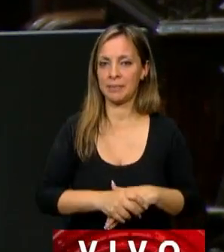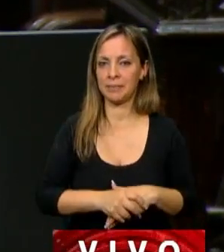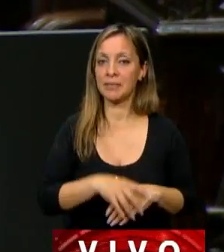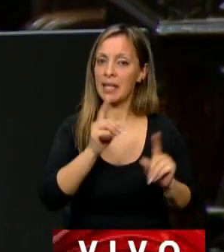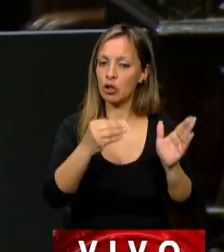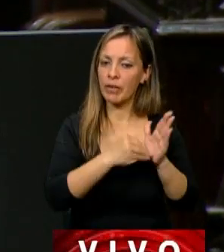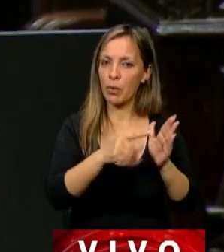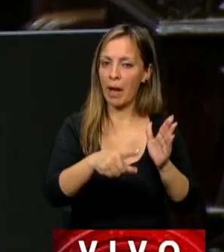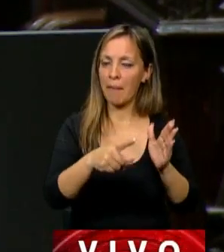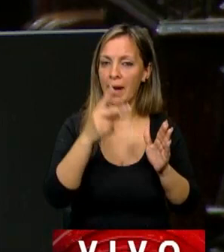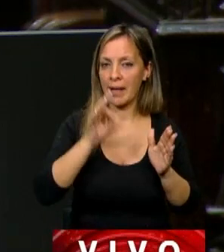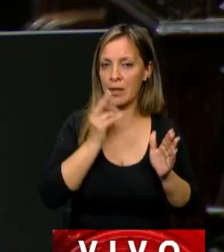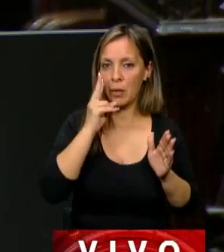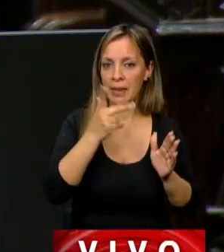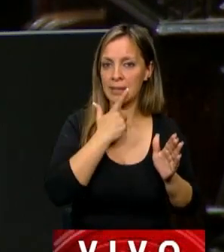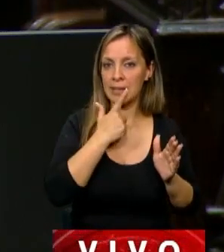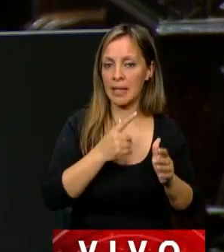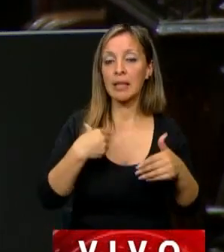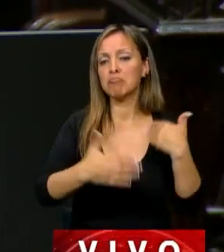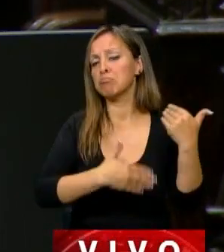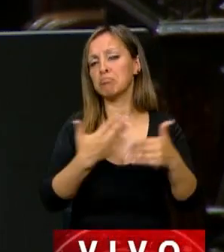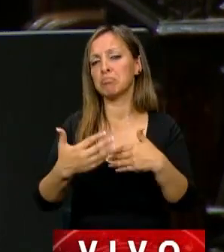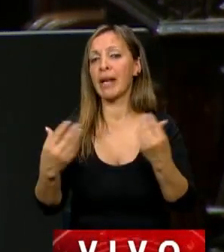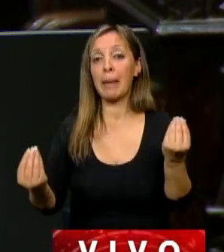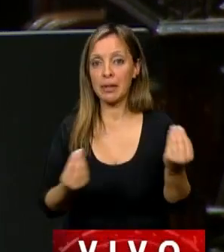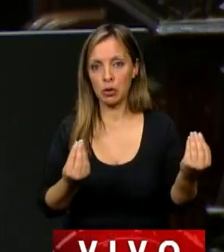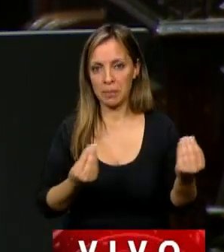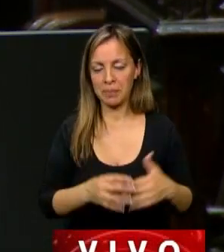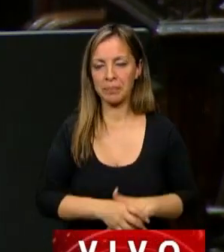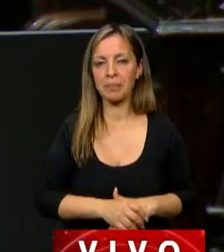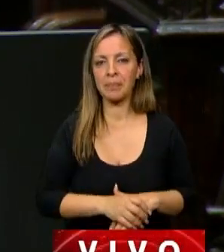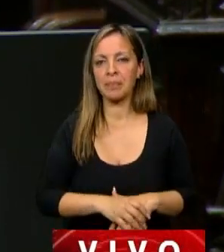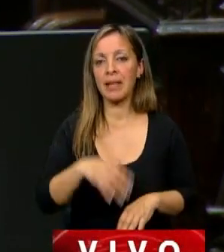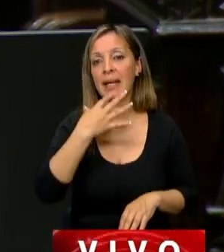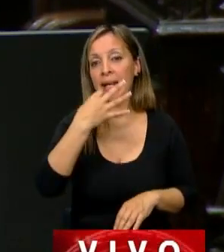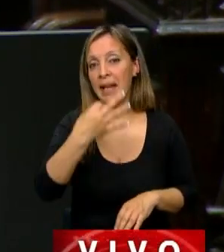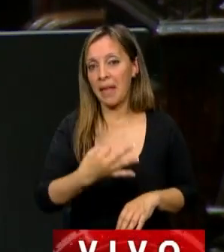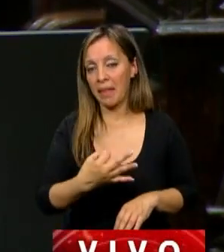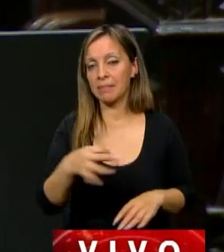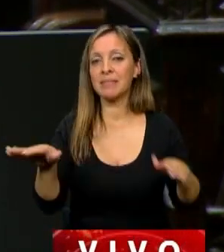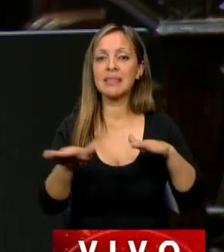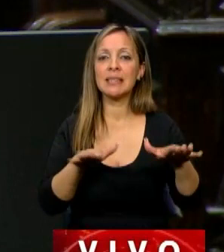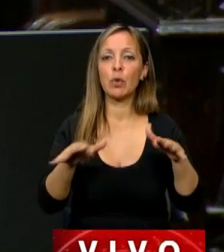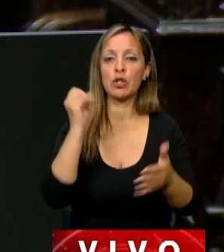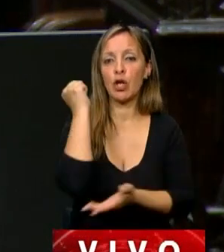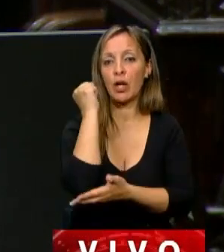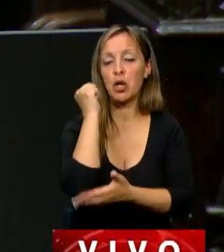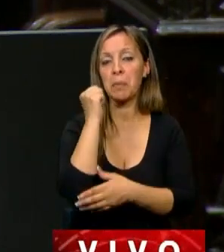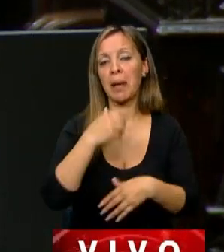2017. Bueno, ¿qué sucedió? Realidad económica se fue